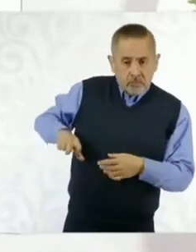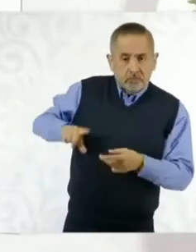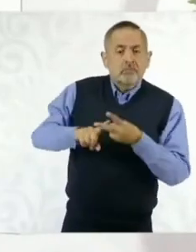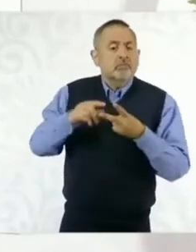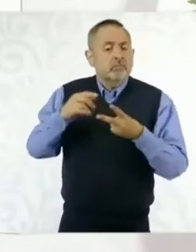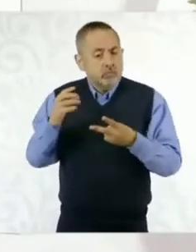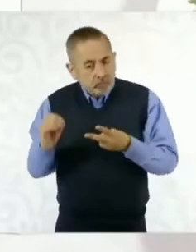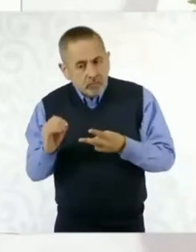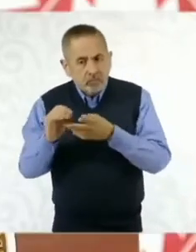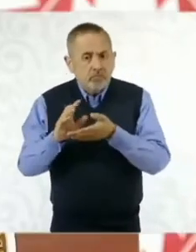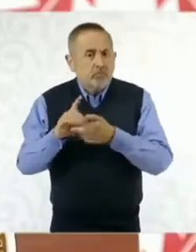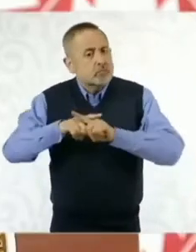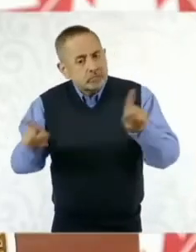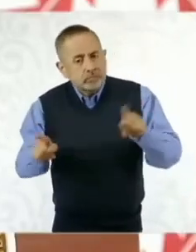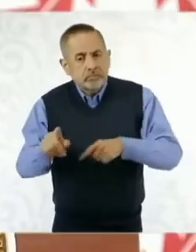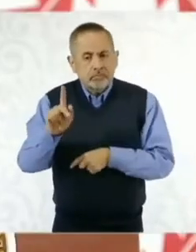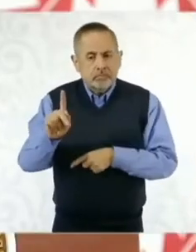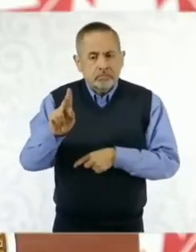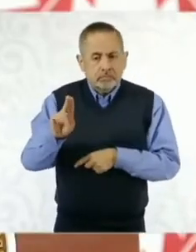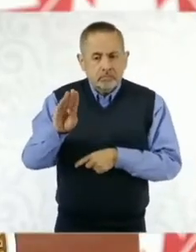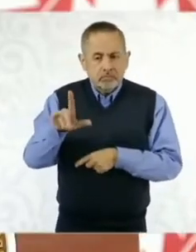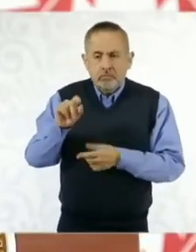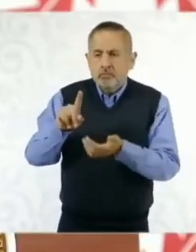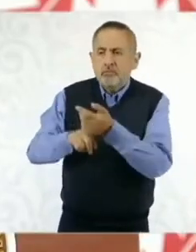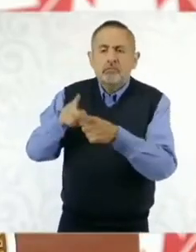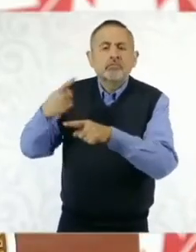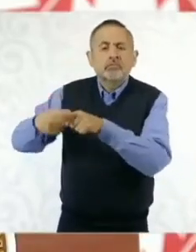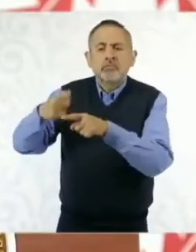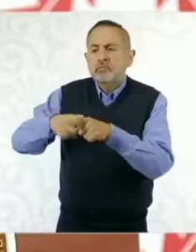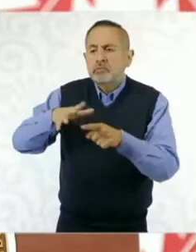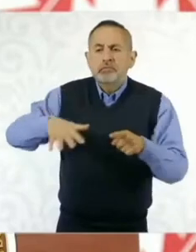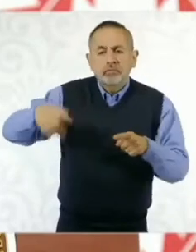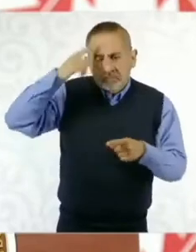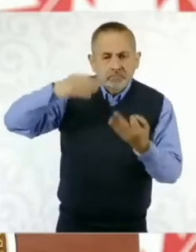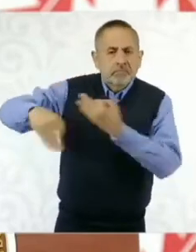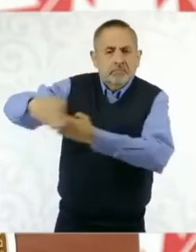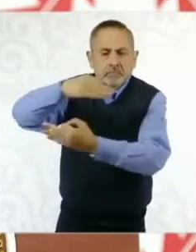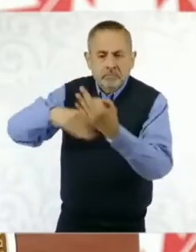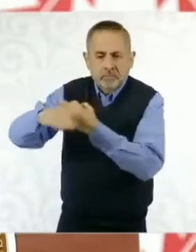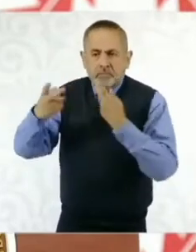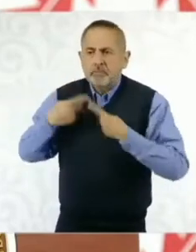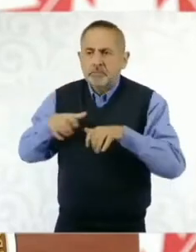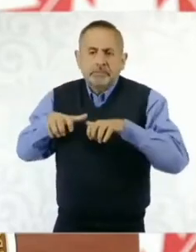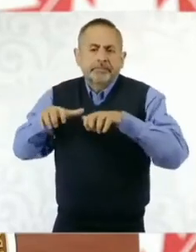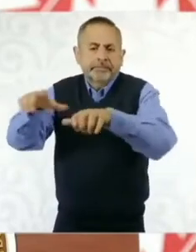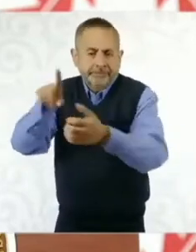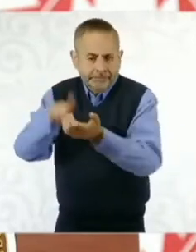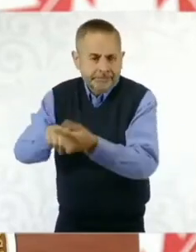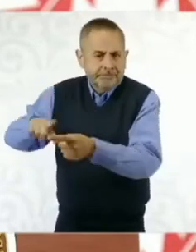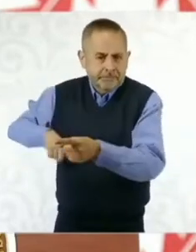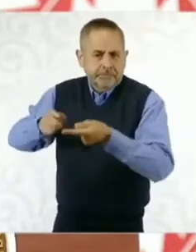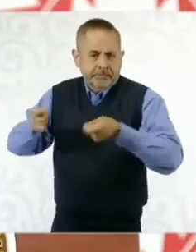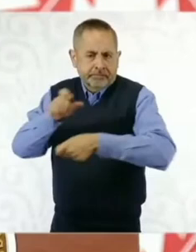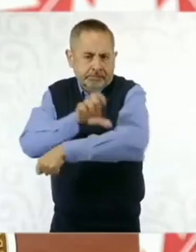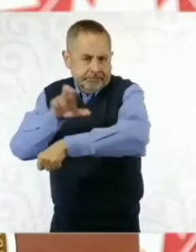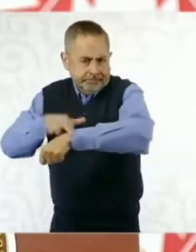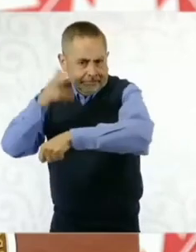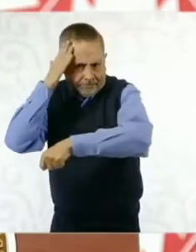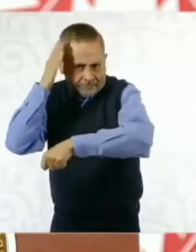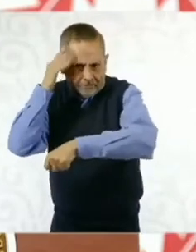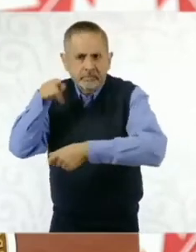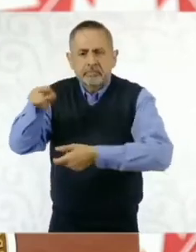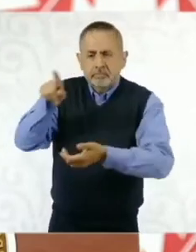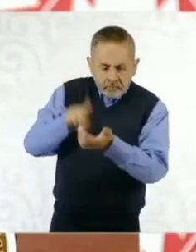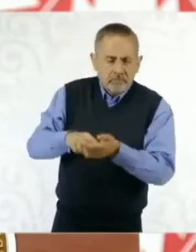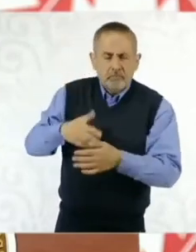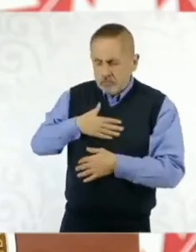medio público. El público, pues, tiene una participación diversa. Entonces, sí se difunde contenido